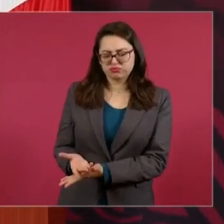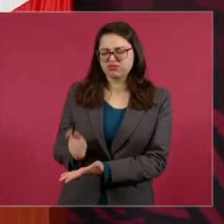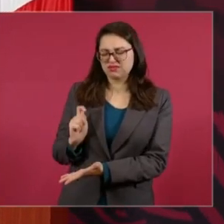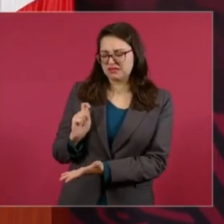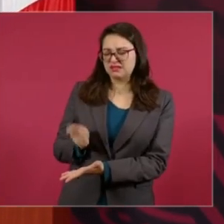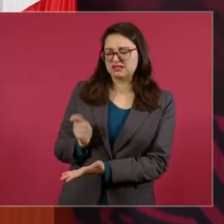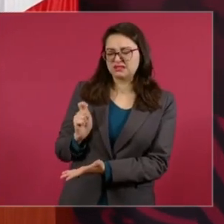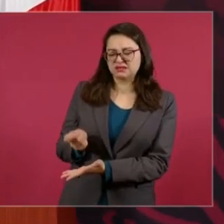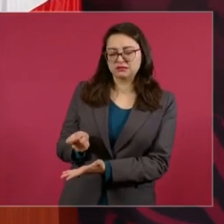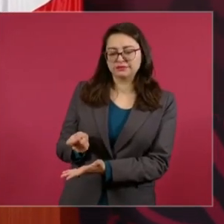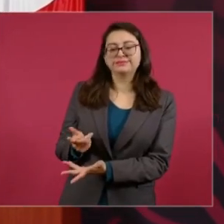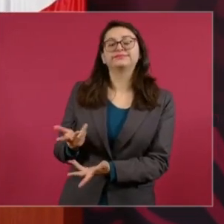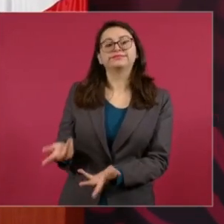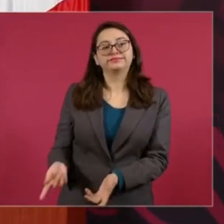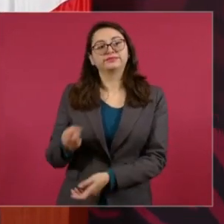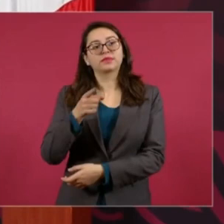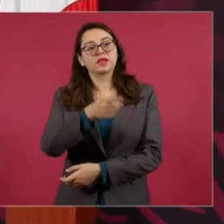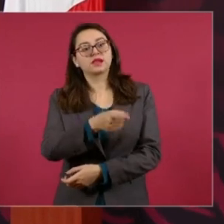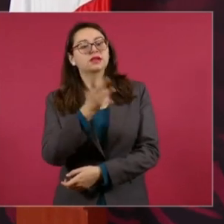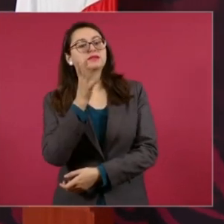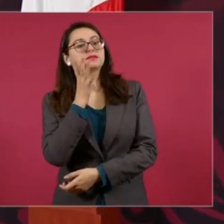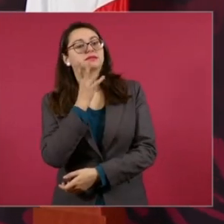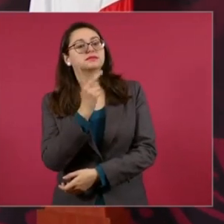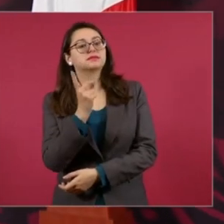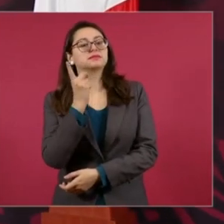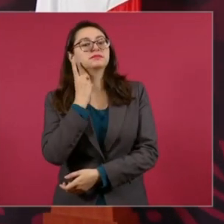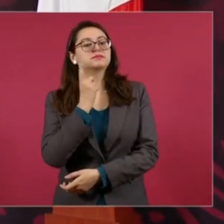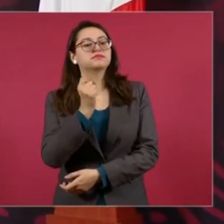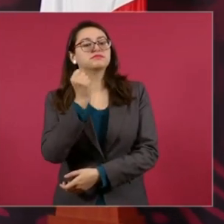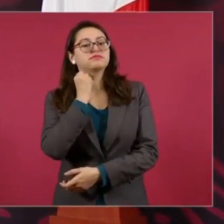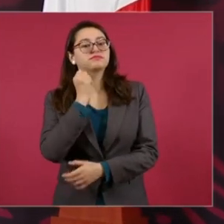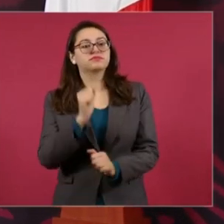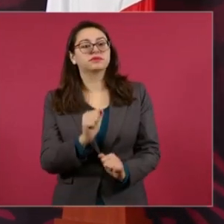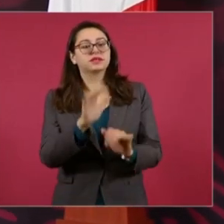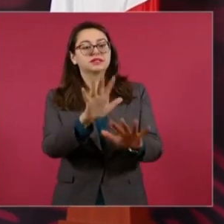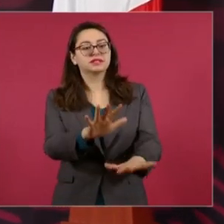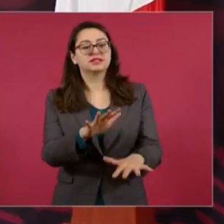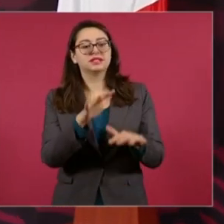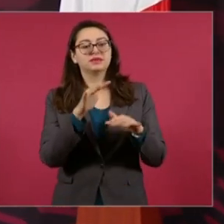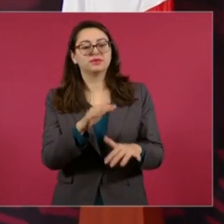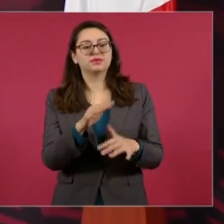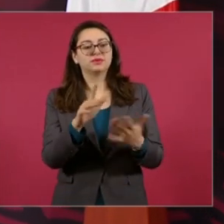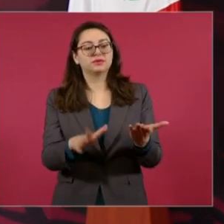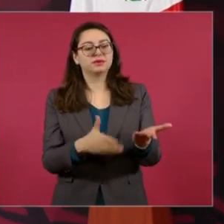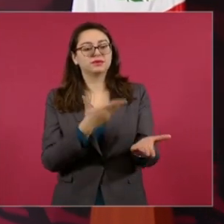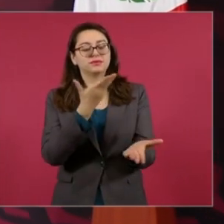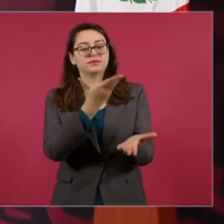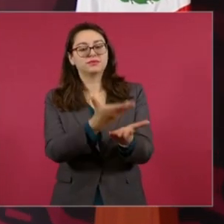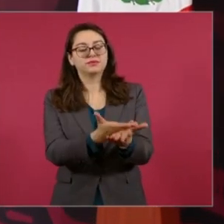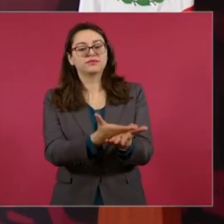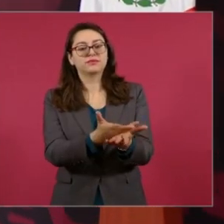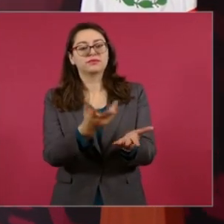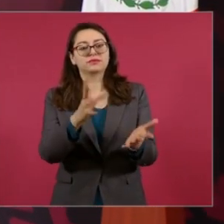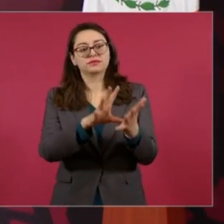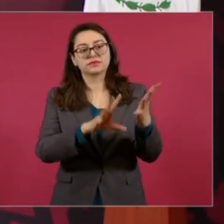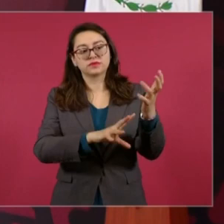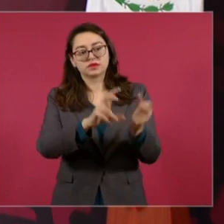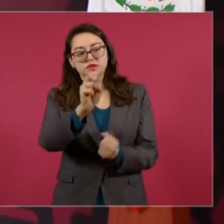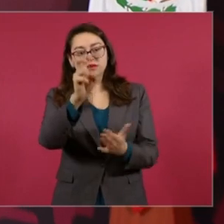reformas a la Constitución que se presentaron a la Cámara de diputados.